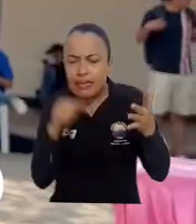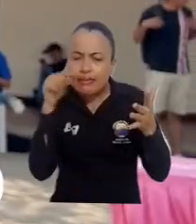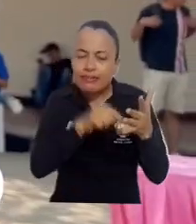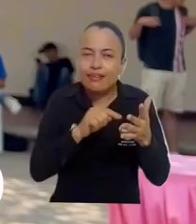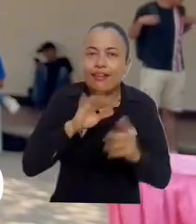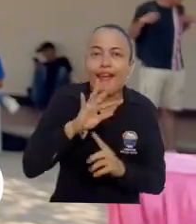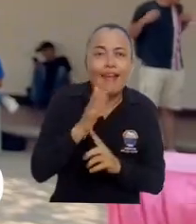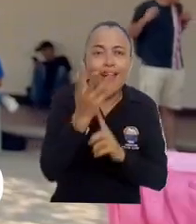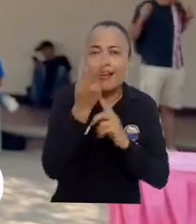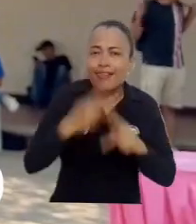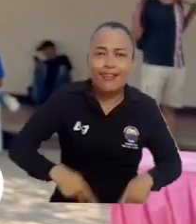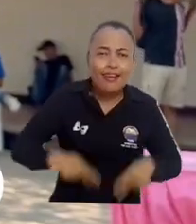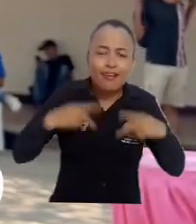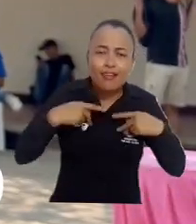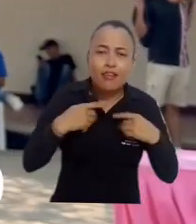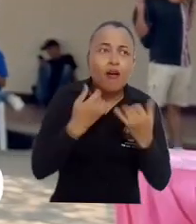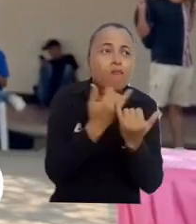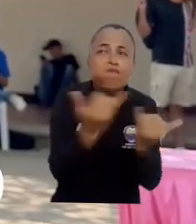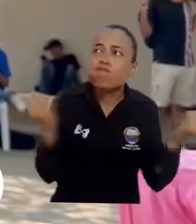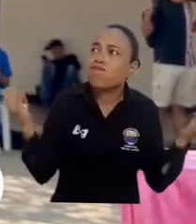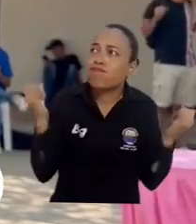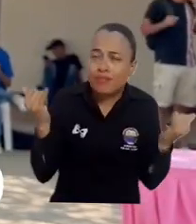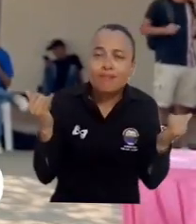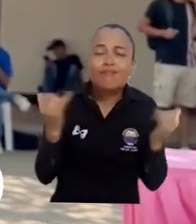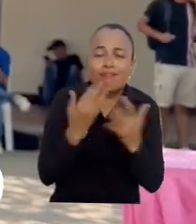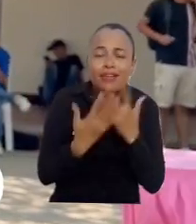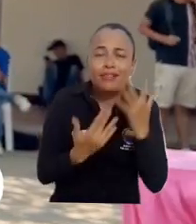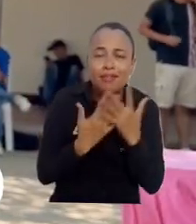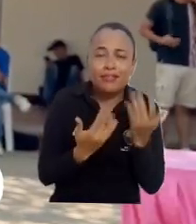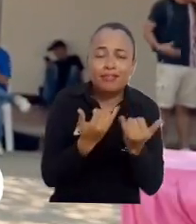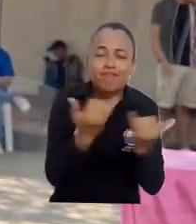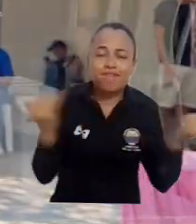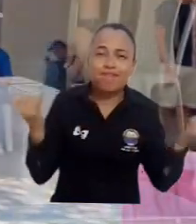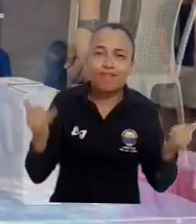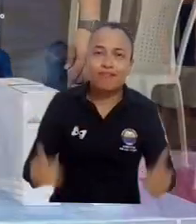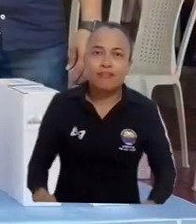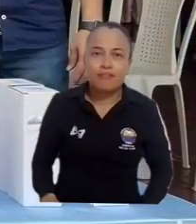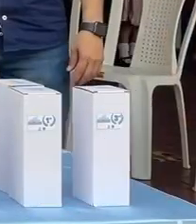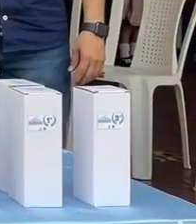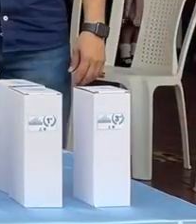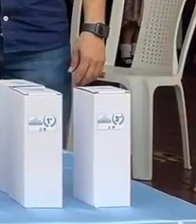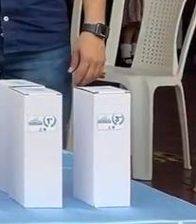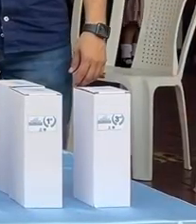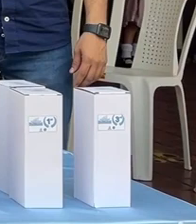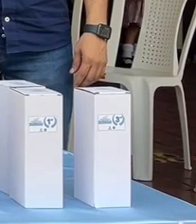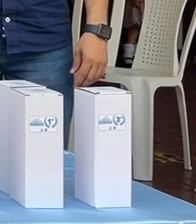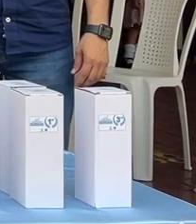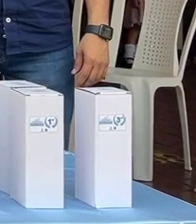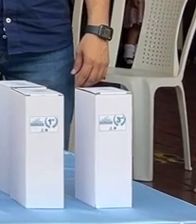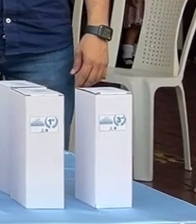Las matemáticas son el arte de la vida. Todo lo que nos rodea tiene matemáticas.